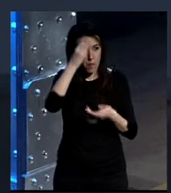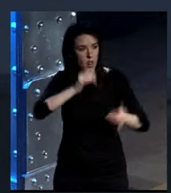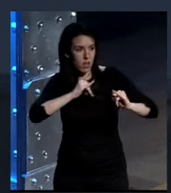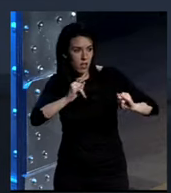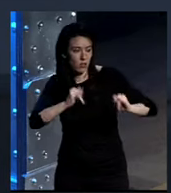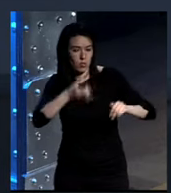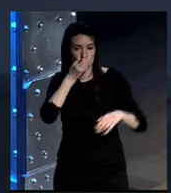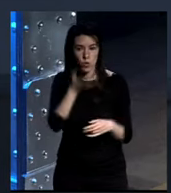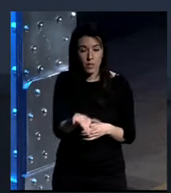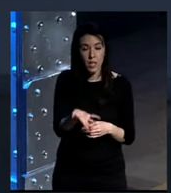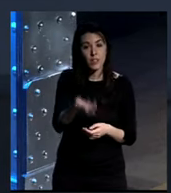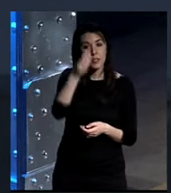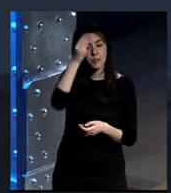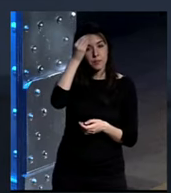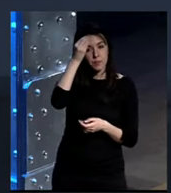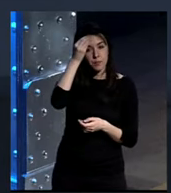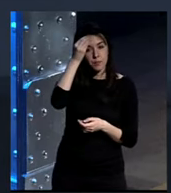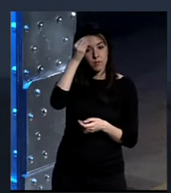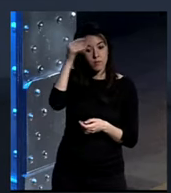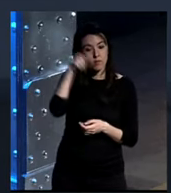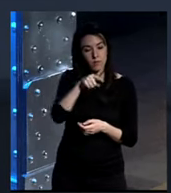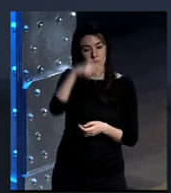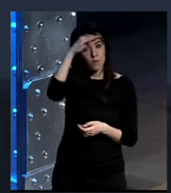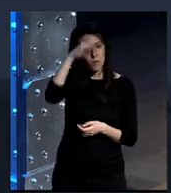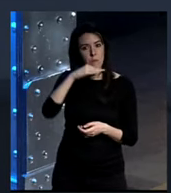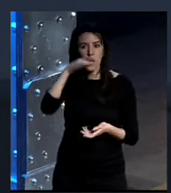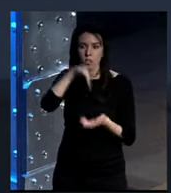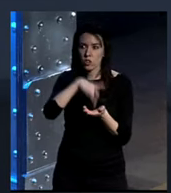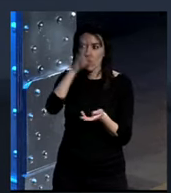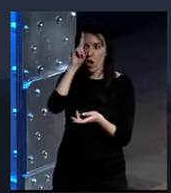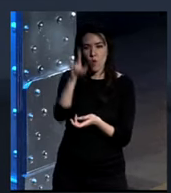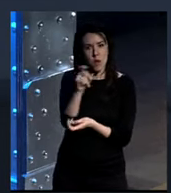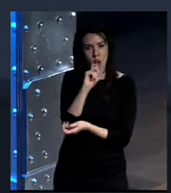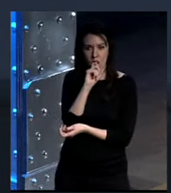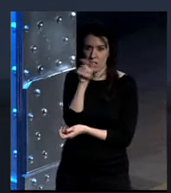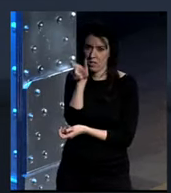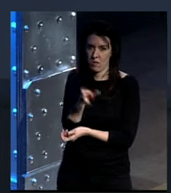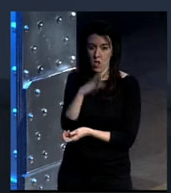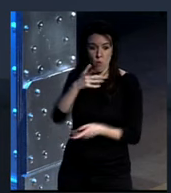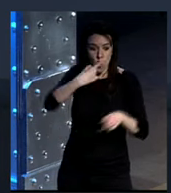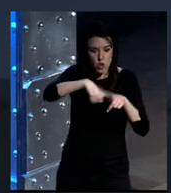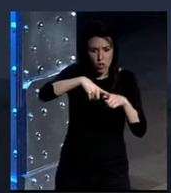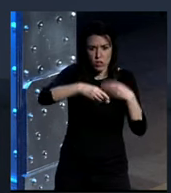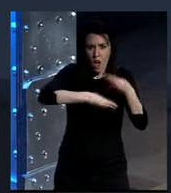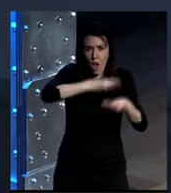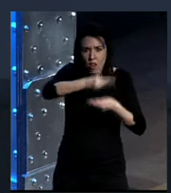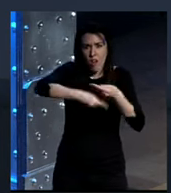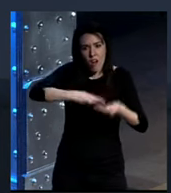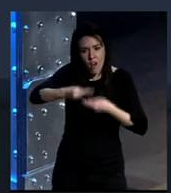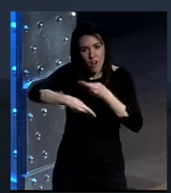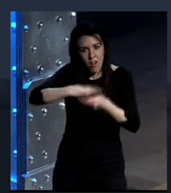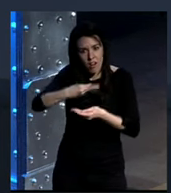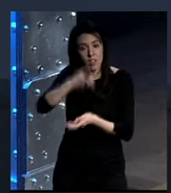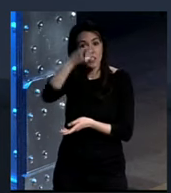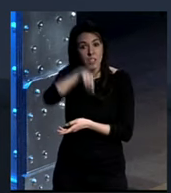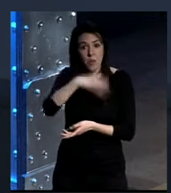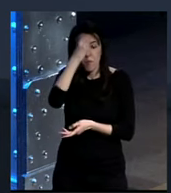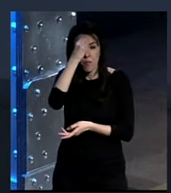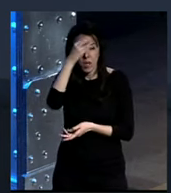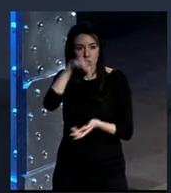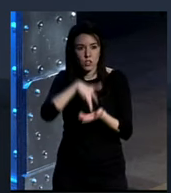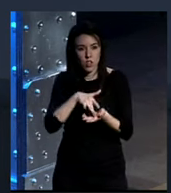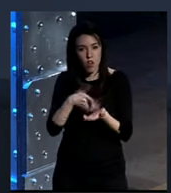bien. Creo, en ese sentido, que mi padre tuvo una jubilación envidiable por todas las cosas que hacía y además, de hecho, creo que se